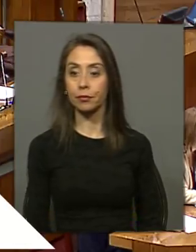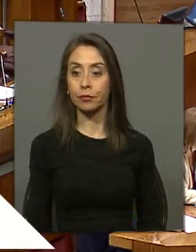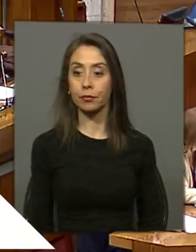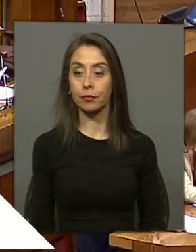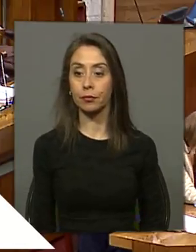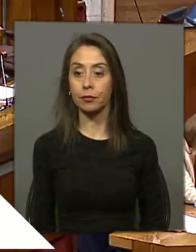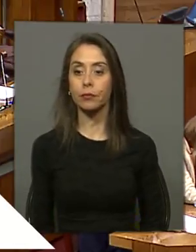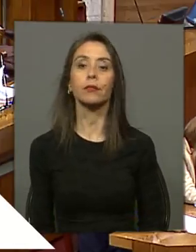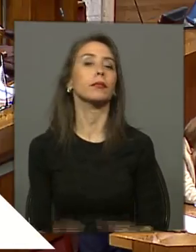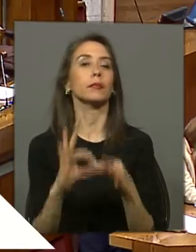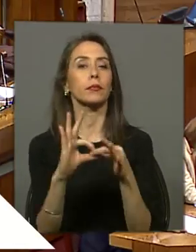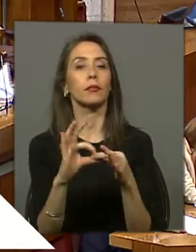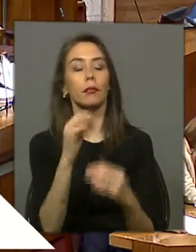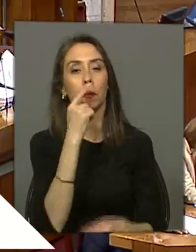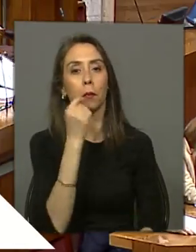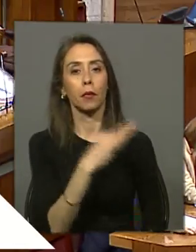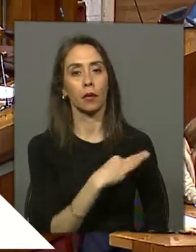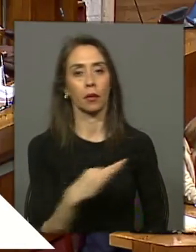Gracias, Ministro.